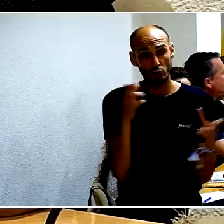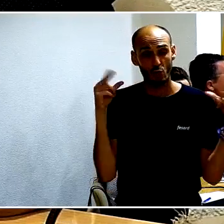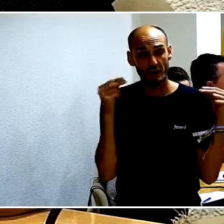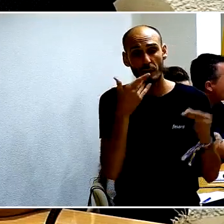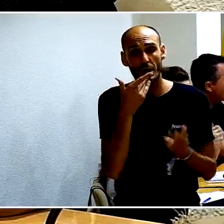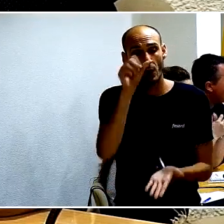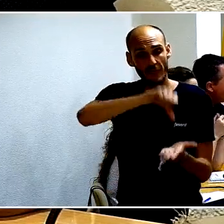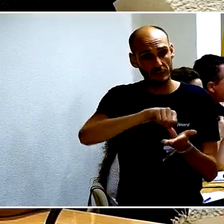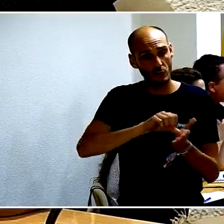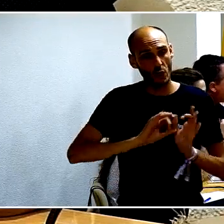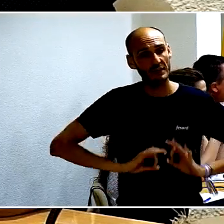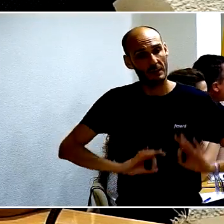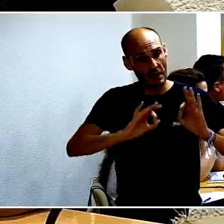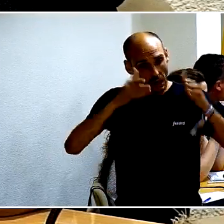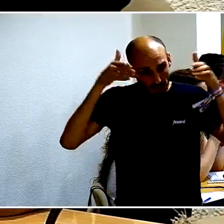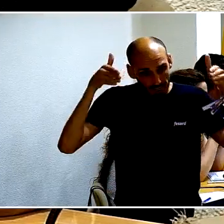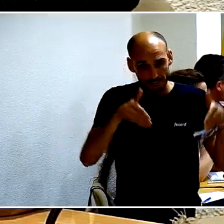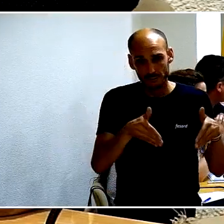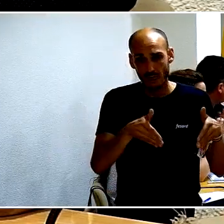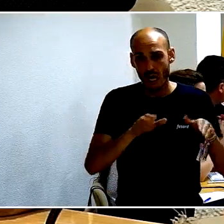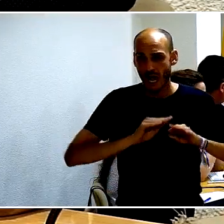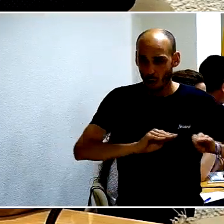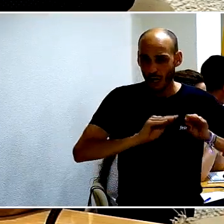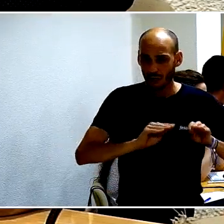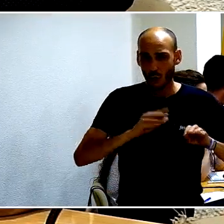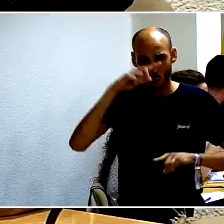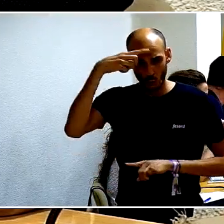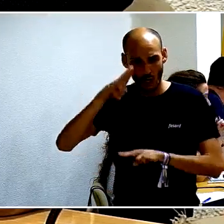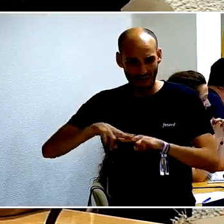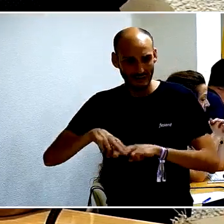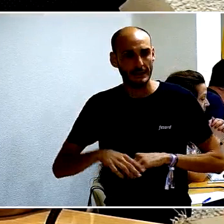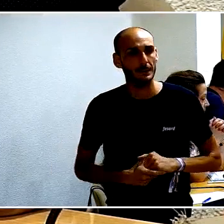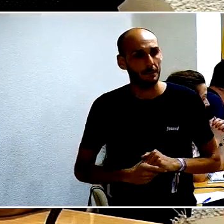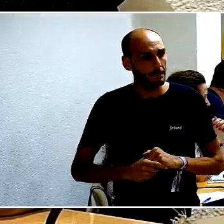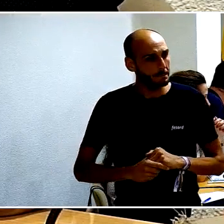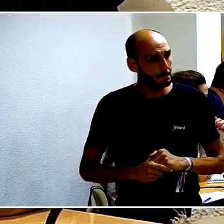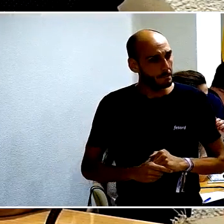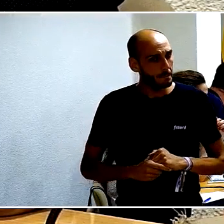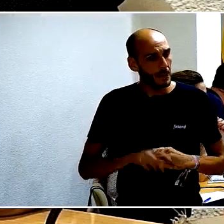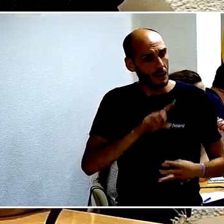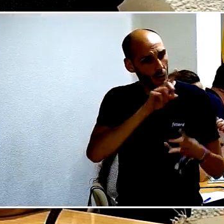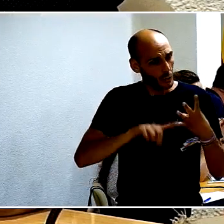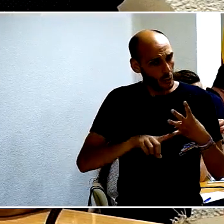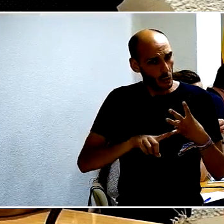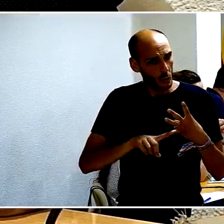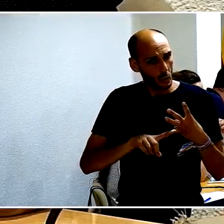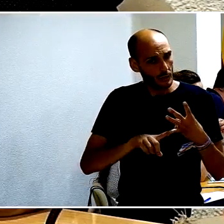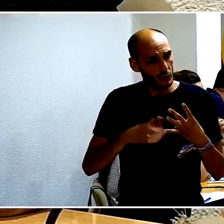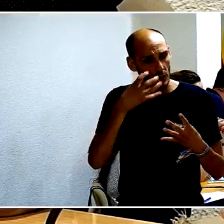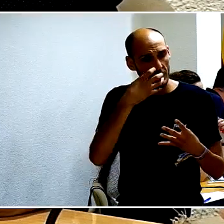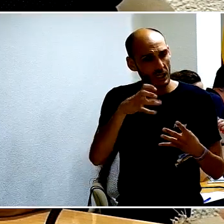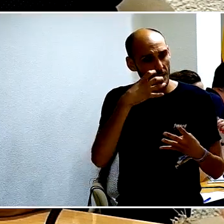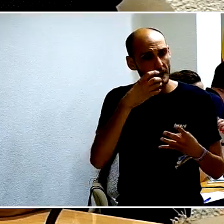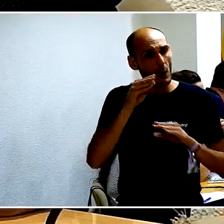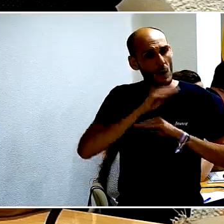atención en educación, cultura y fiestas. 4, reivindicar una educación pública, laica,